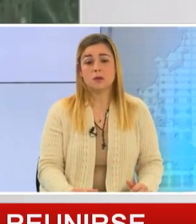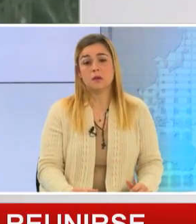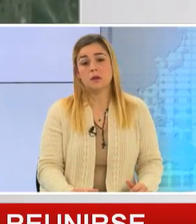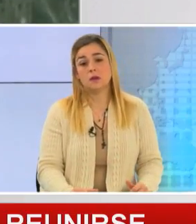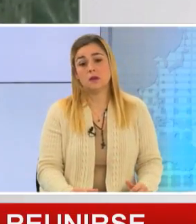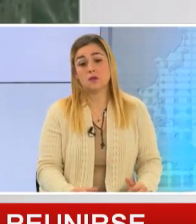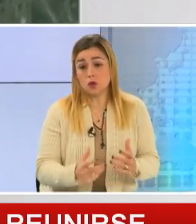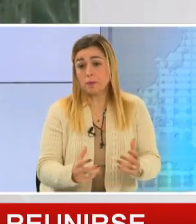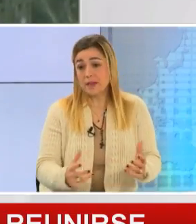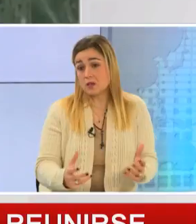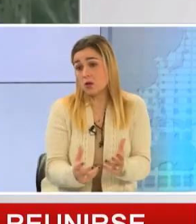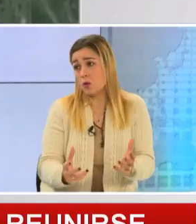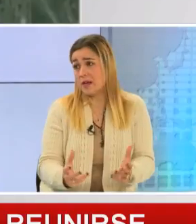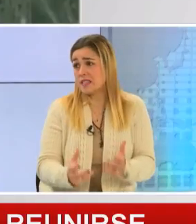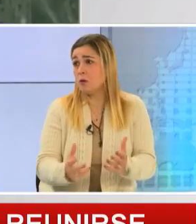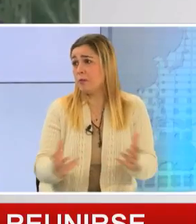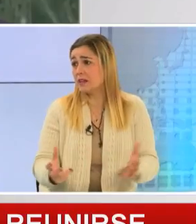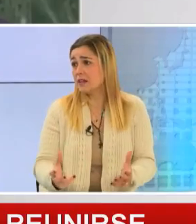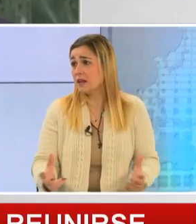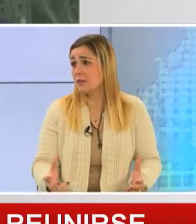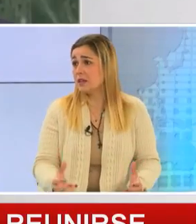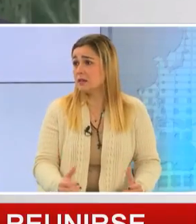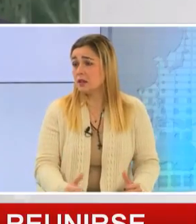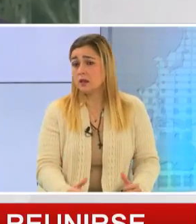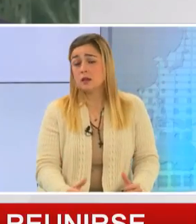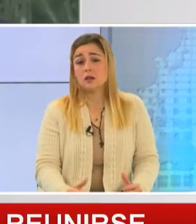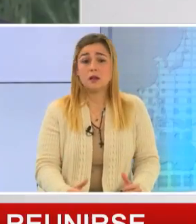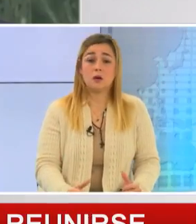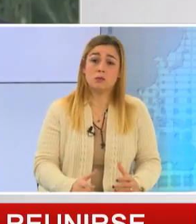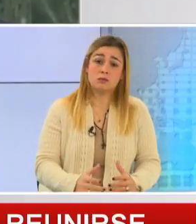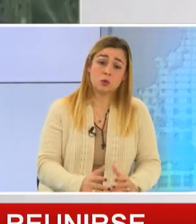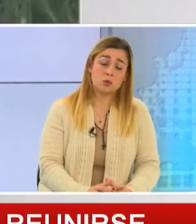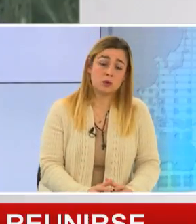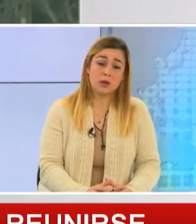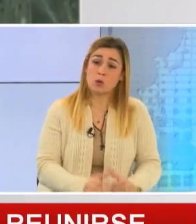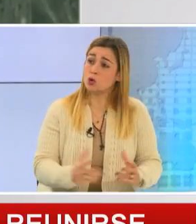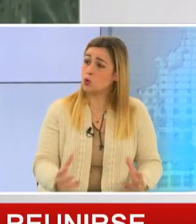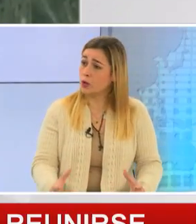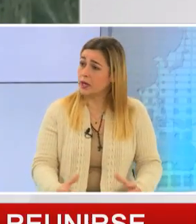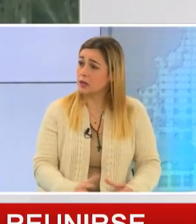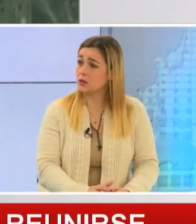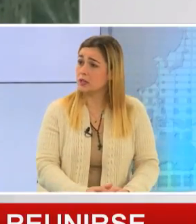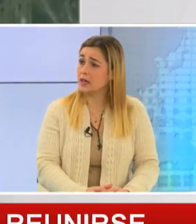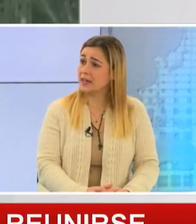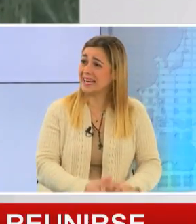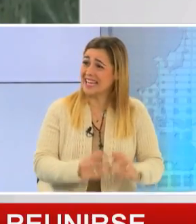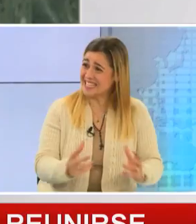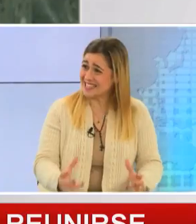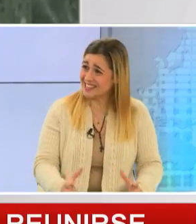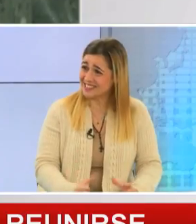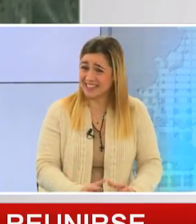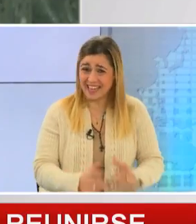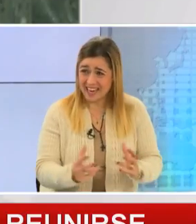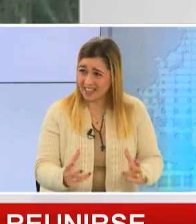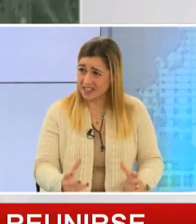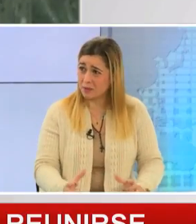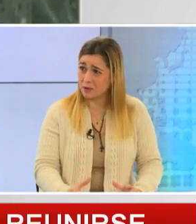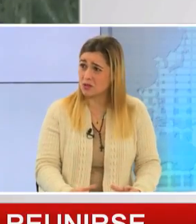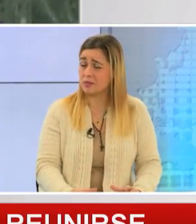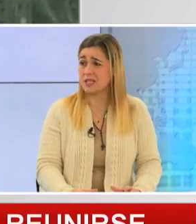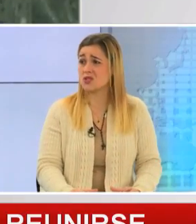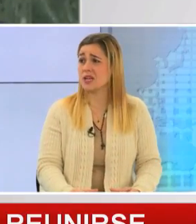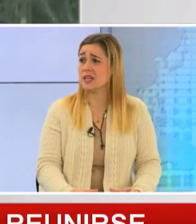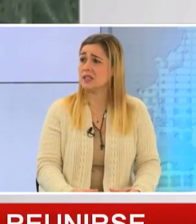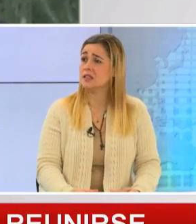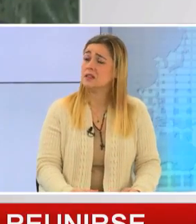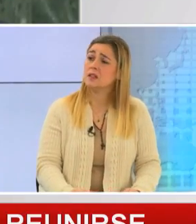moción, son los países con los cuales se comparte realmente una cultura donde hay raíces reales de la